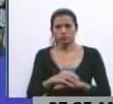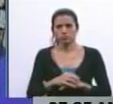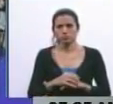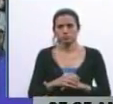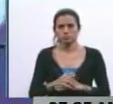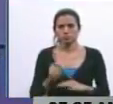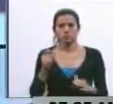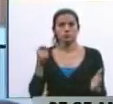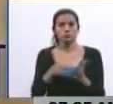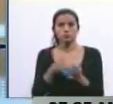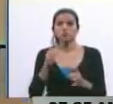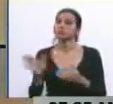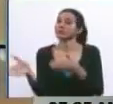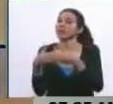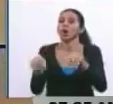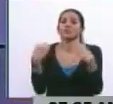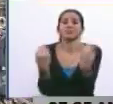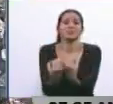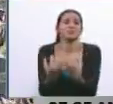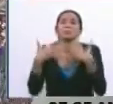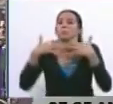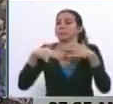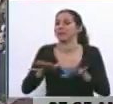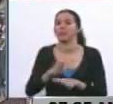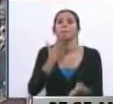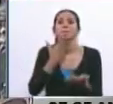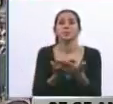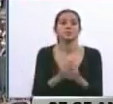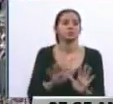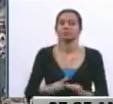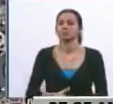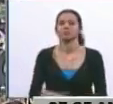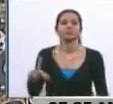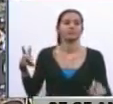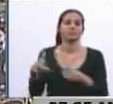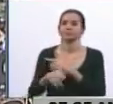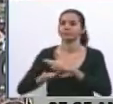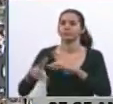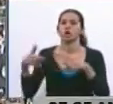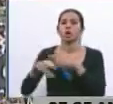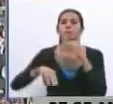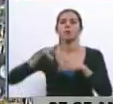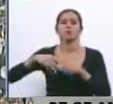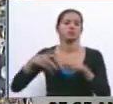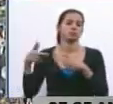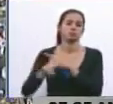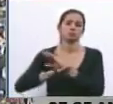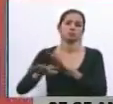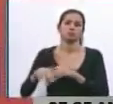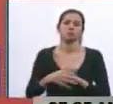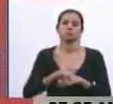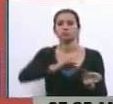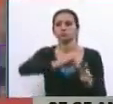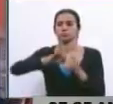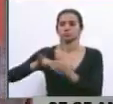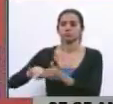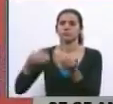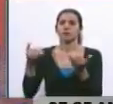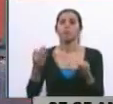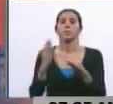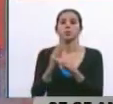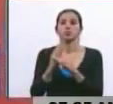aplican? Se cierran, o sea, ya pierden la relación con Movilnet. De los agentes autorizados. Bueno, sí. Cerramos el tema de Movilidad, tenemos que ir a la